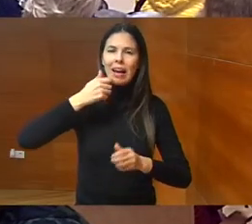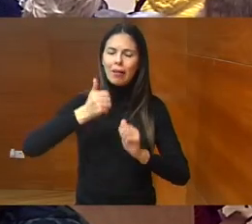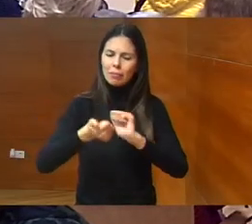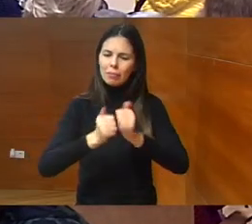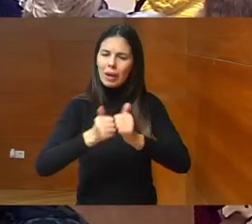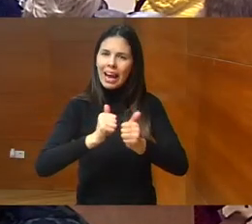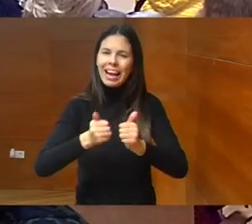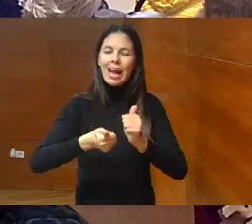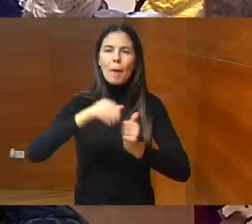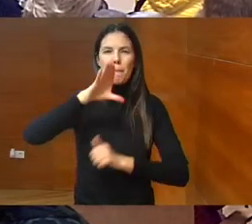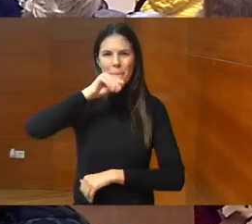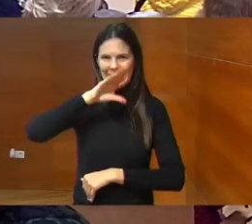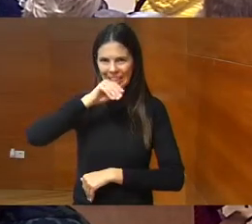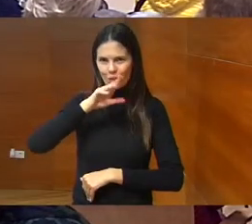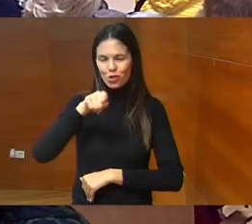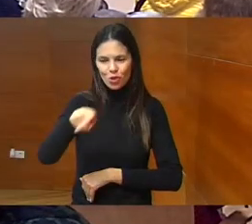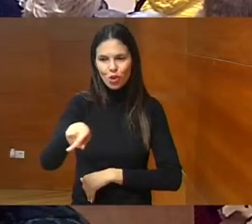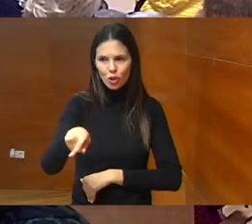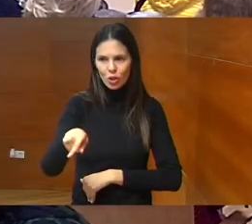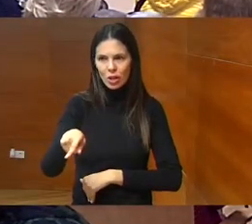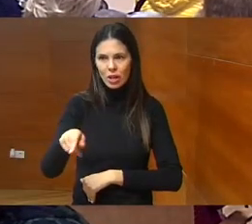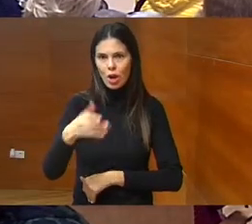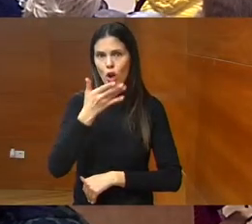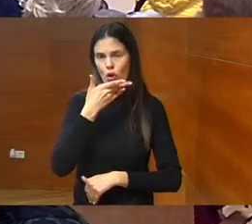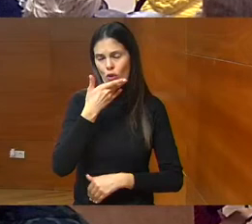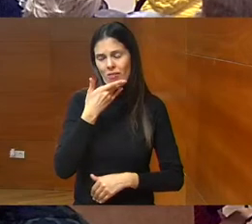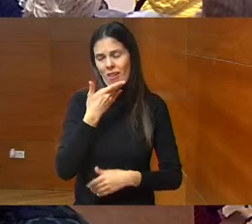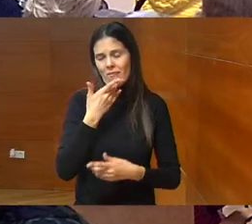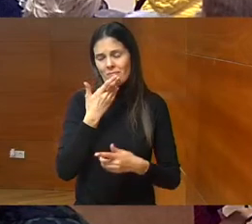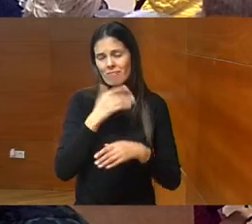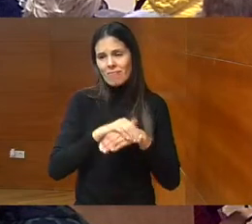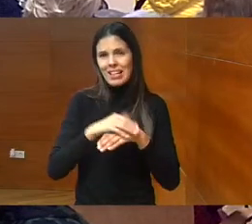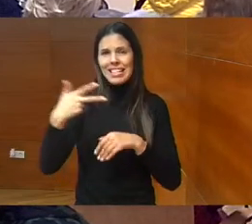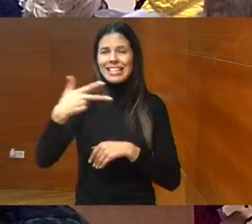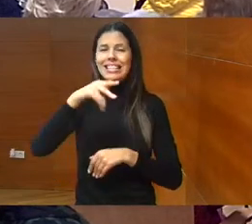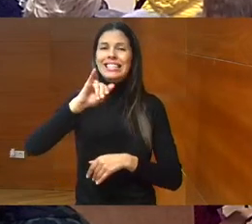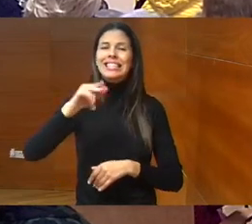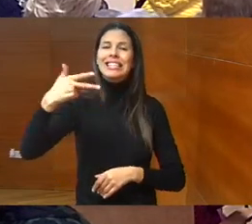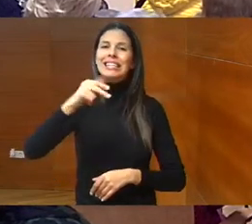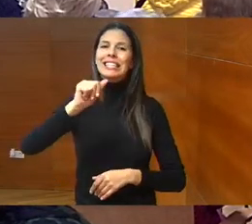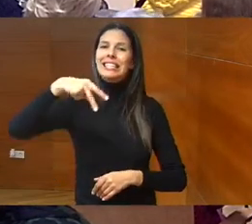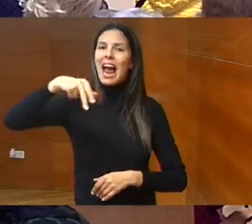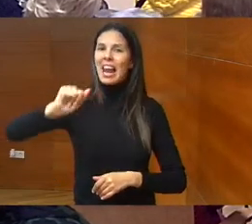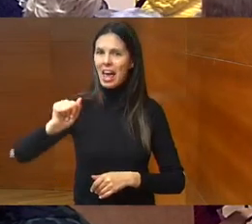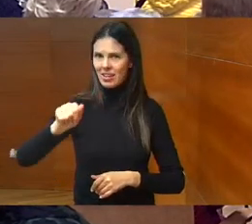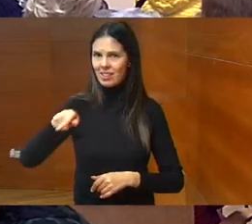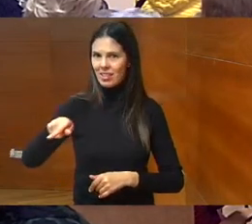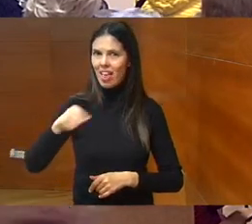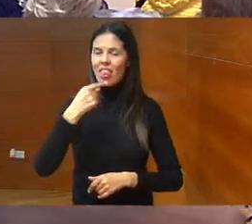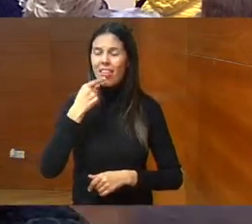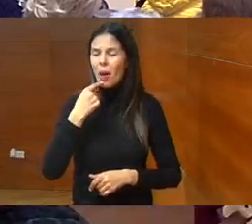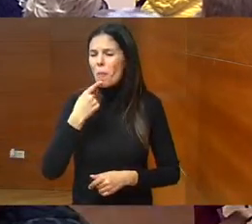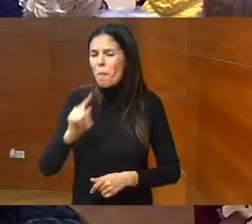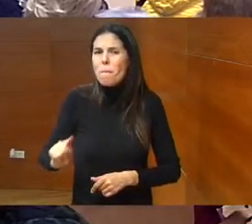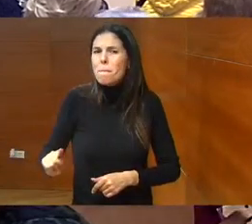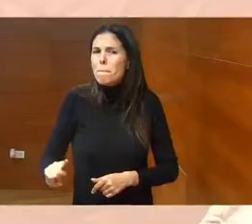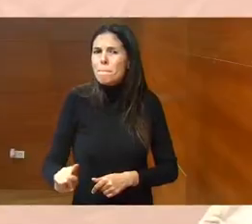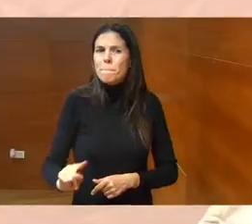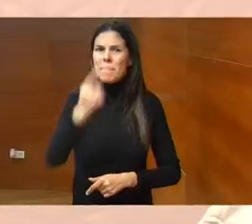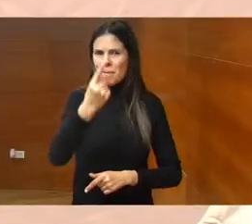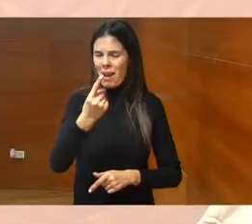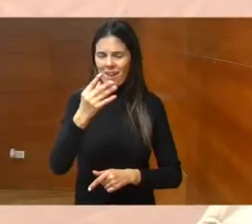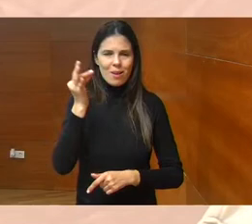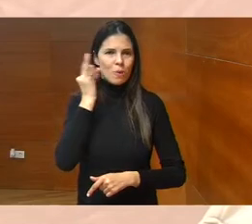por Elisa Patiño conllecida familiarmente como chichana y considerada a pioneyra da